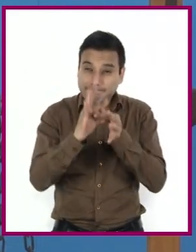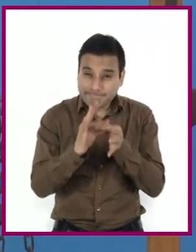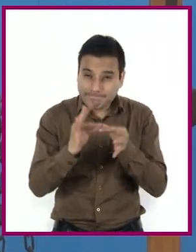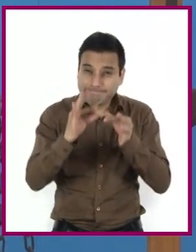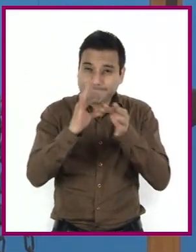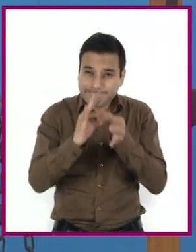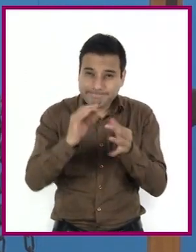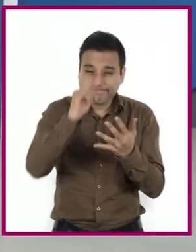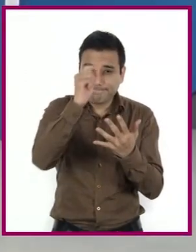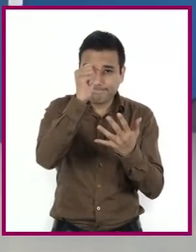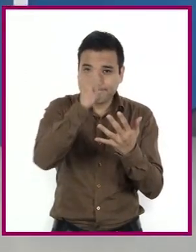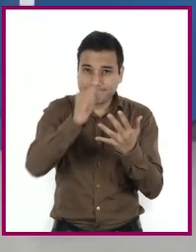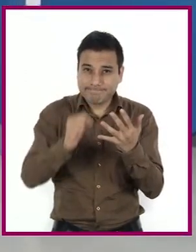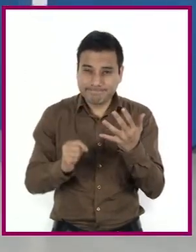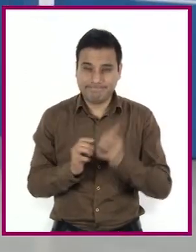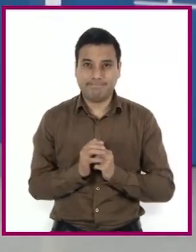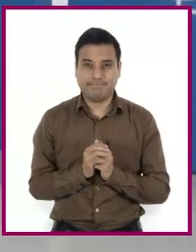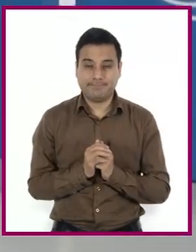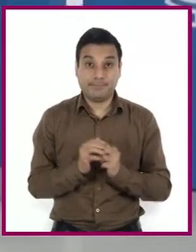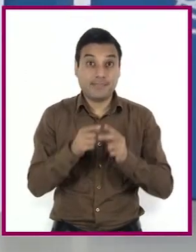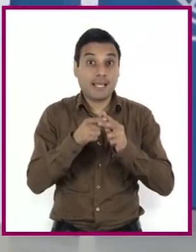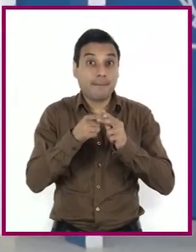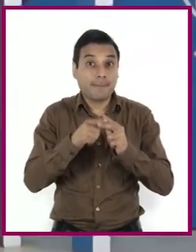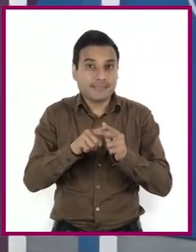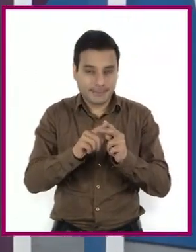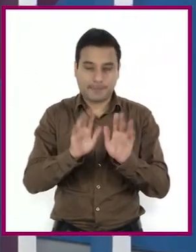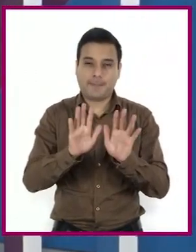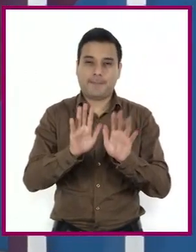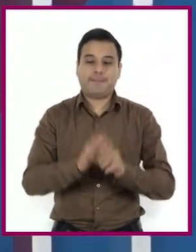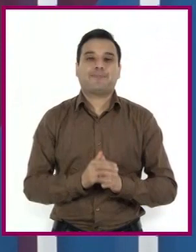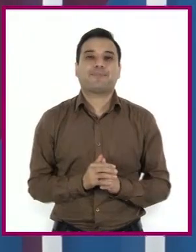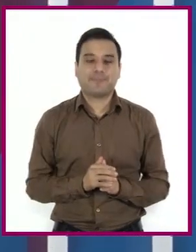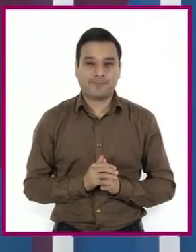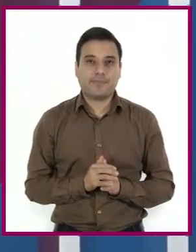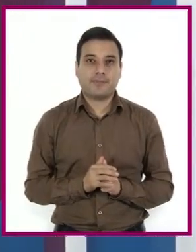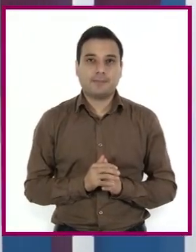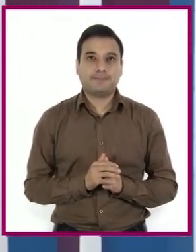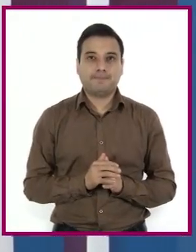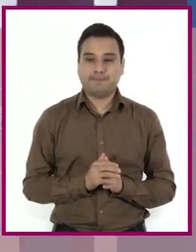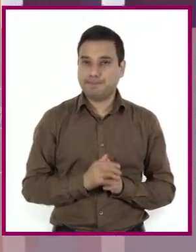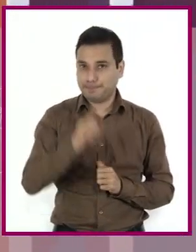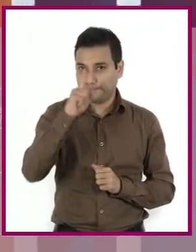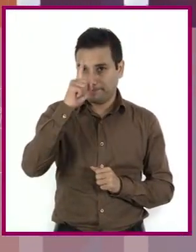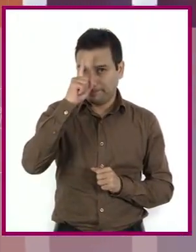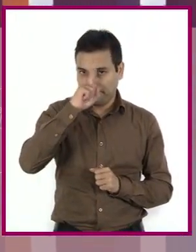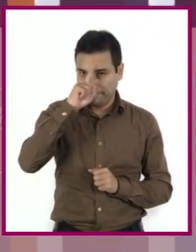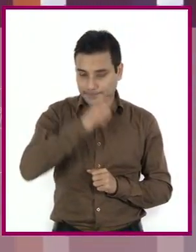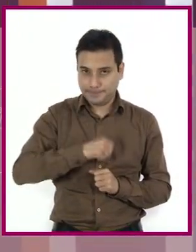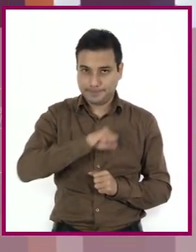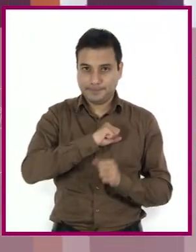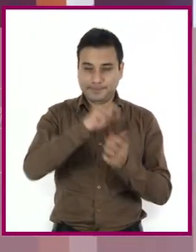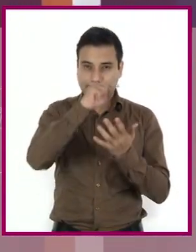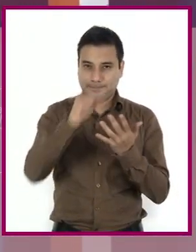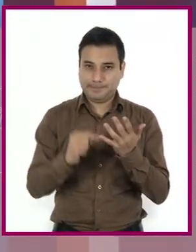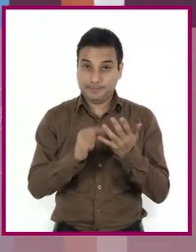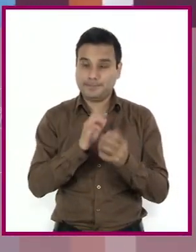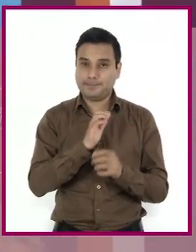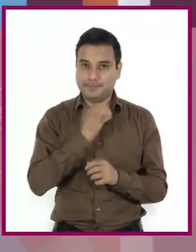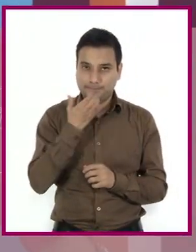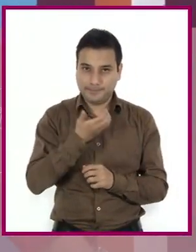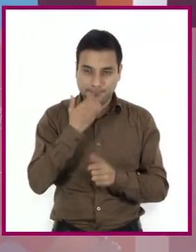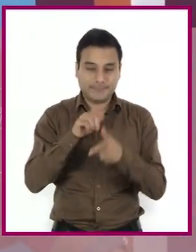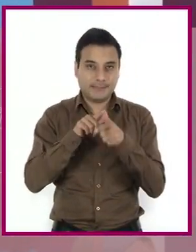analizaremos en esta ocasión. Antes de comenzar, les recordamos mantener los hábitos de higiene como lavarse las manos